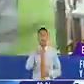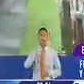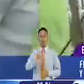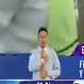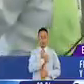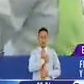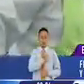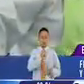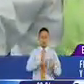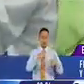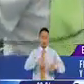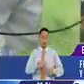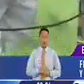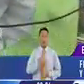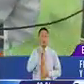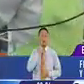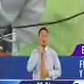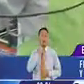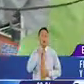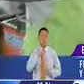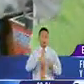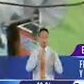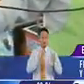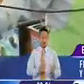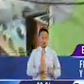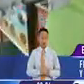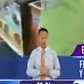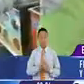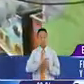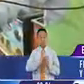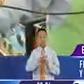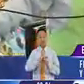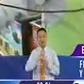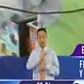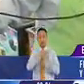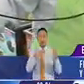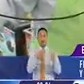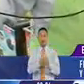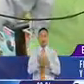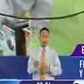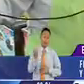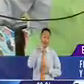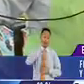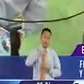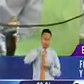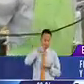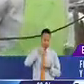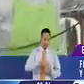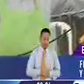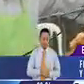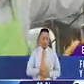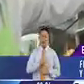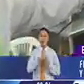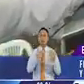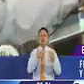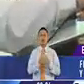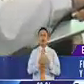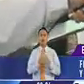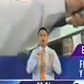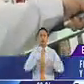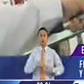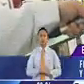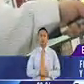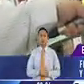Es un postre quiteño. Postre, sí. Les hacemos una invitación a todos que vengan a servirse. Tenemos todos los platos